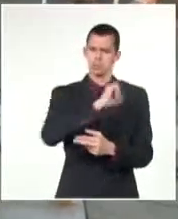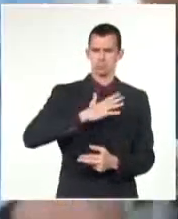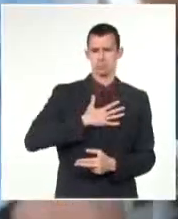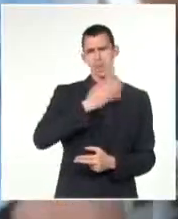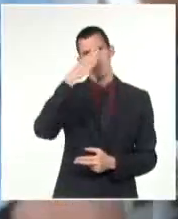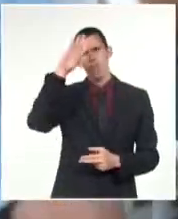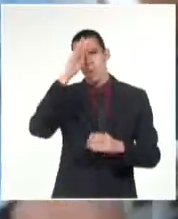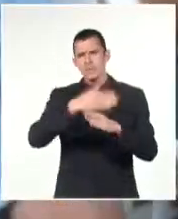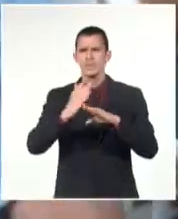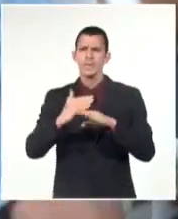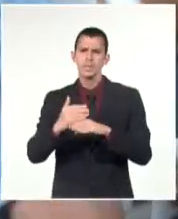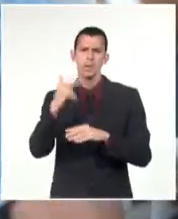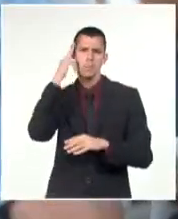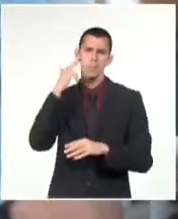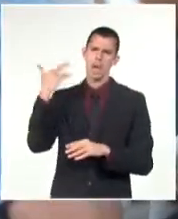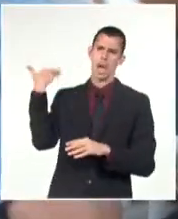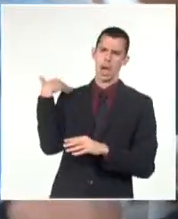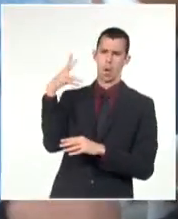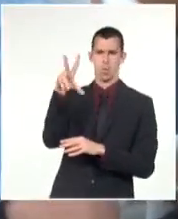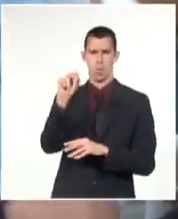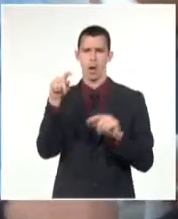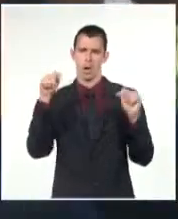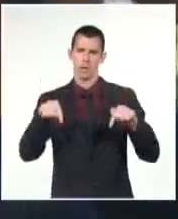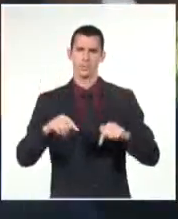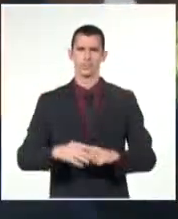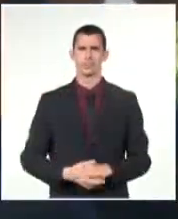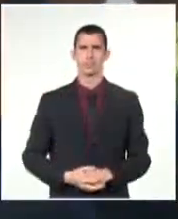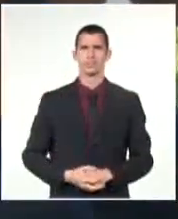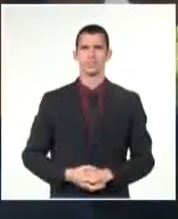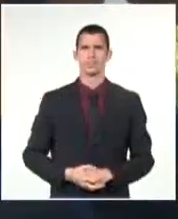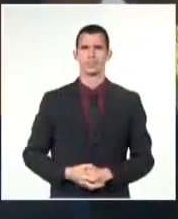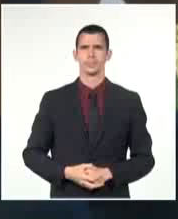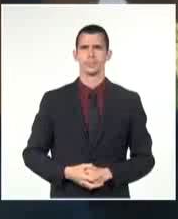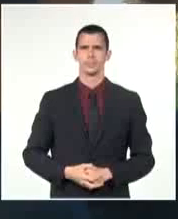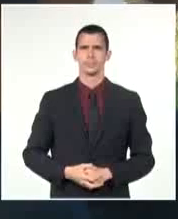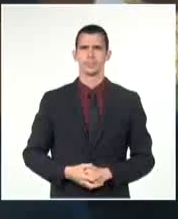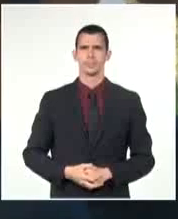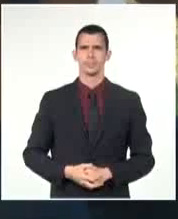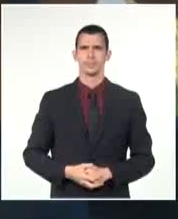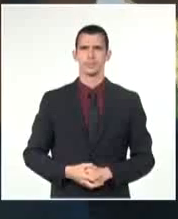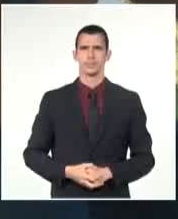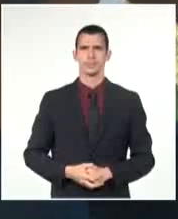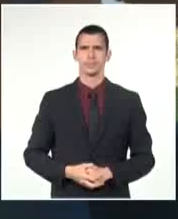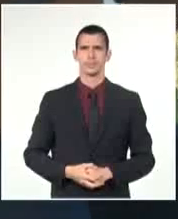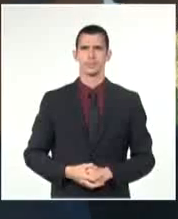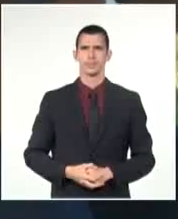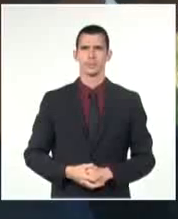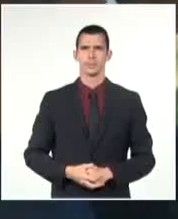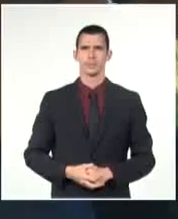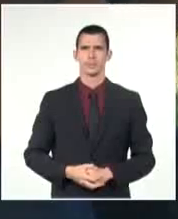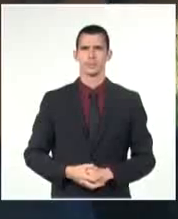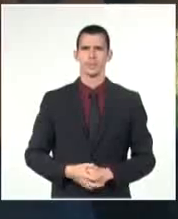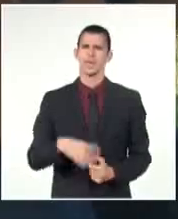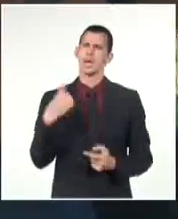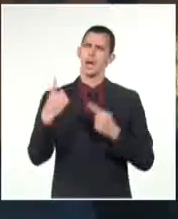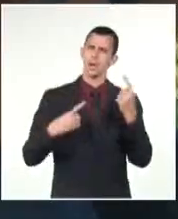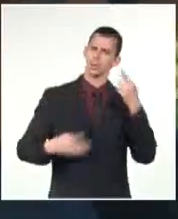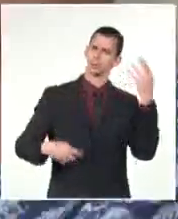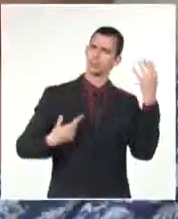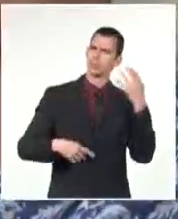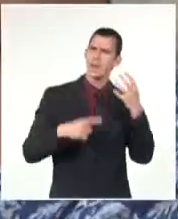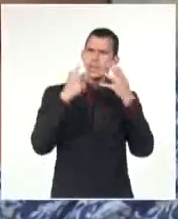diferentes autores de la trova tradicional hasta la actualidad. Canciones de la autoría de Sindo Garay, César Portillo de la